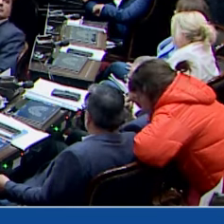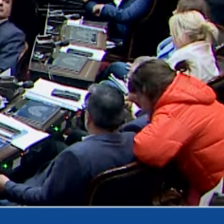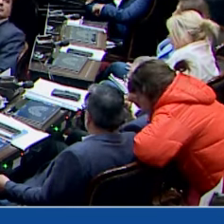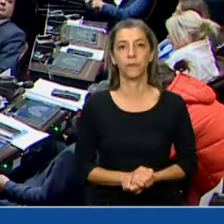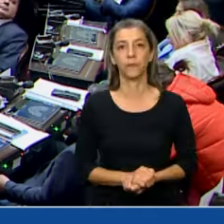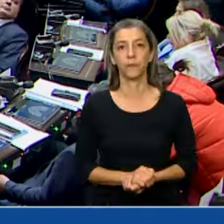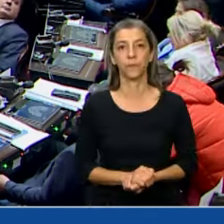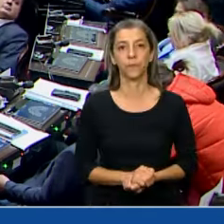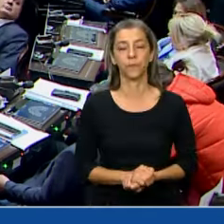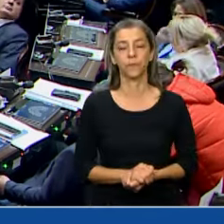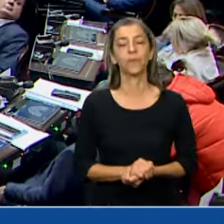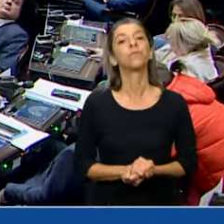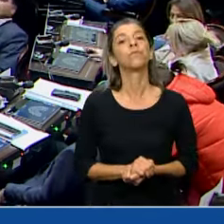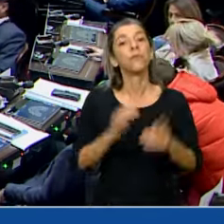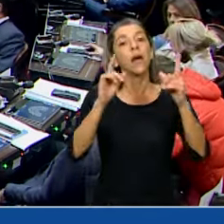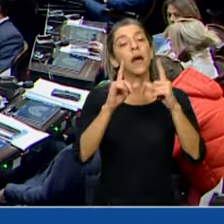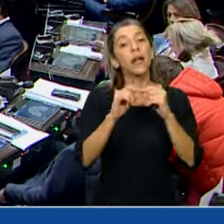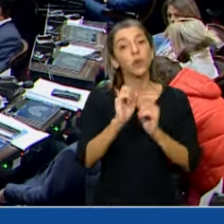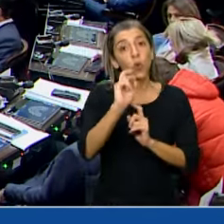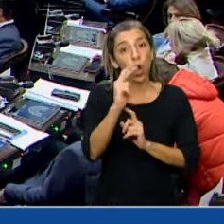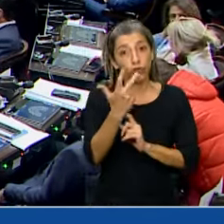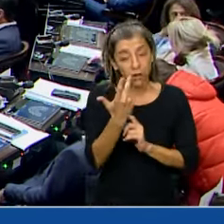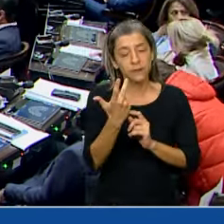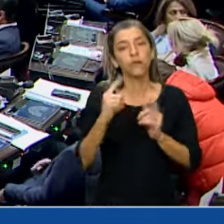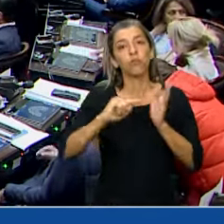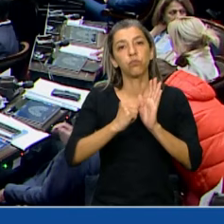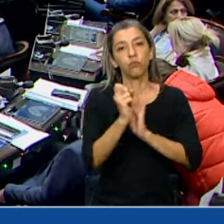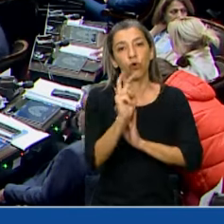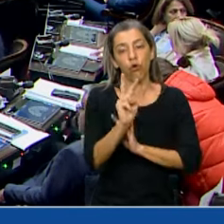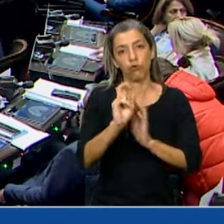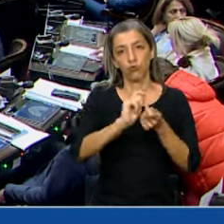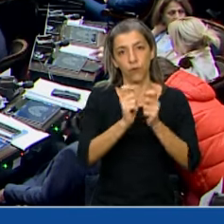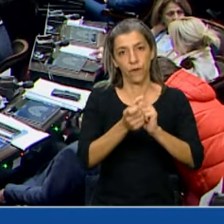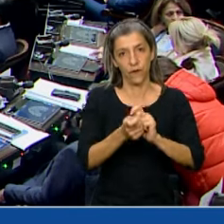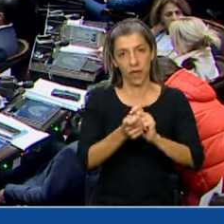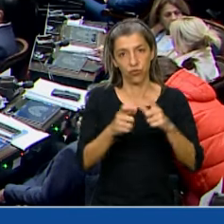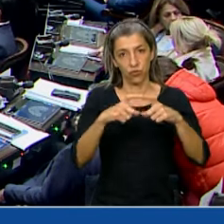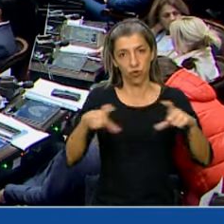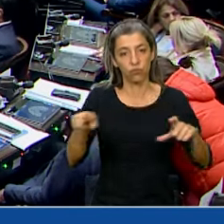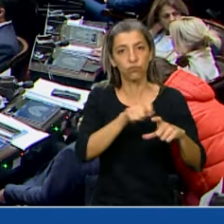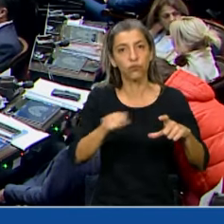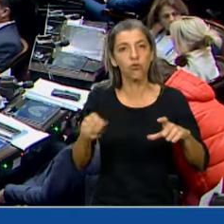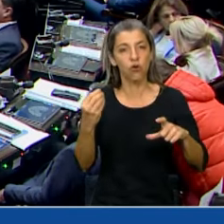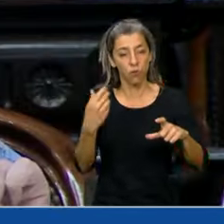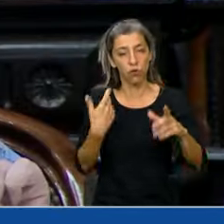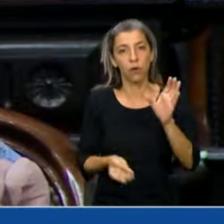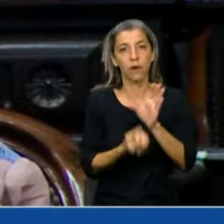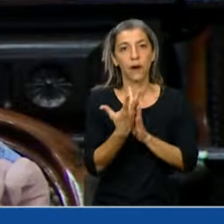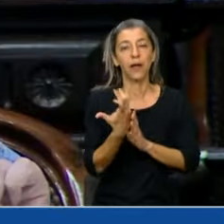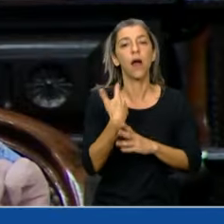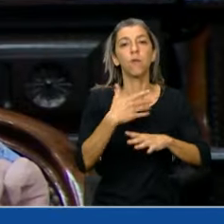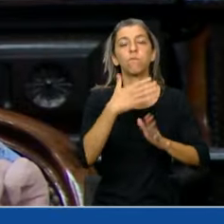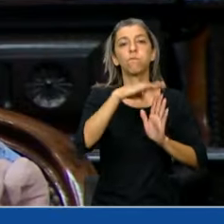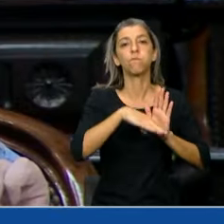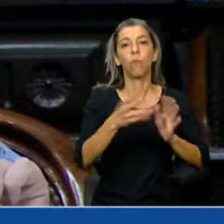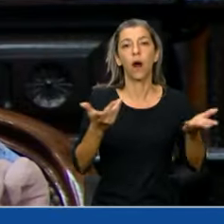3 del dictamen se modifica el punto 2 quedando redactado de la siguiente manera crear el programa de fomento de inversiones para el